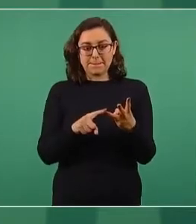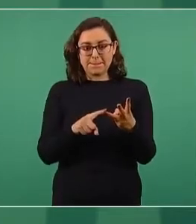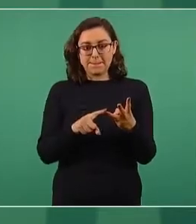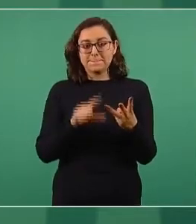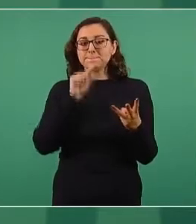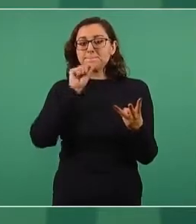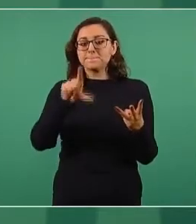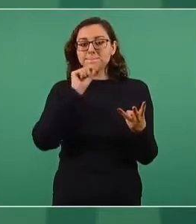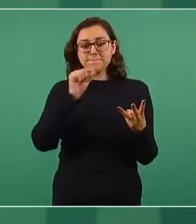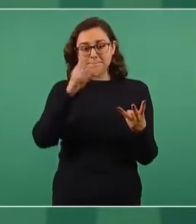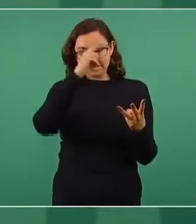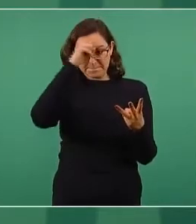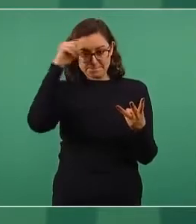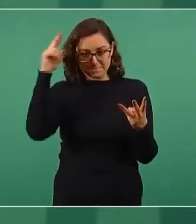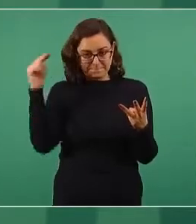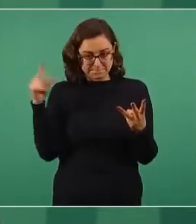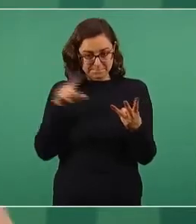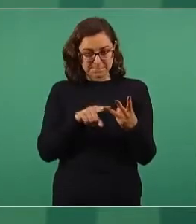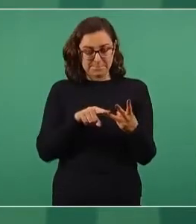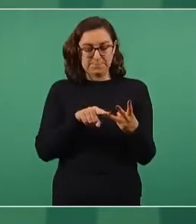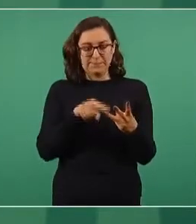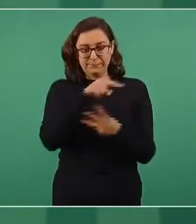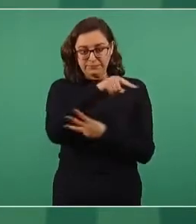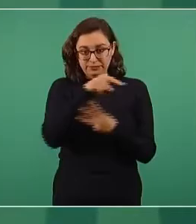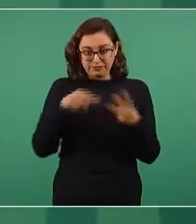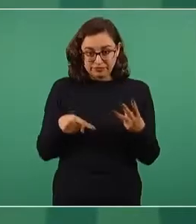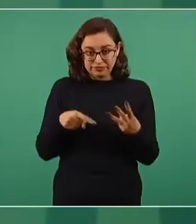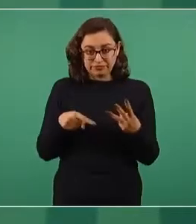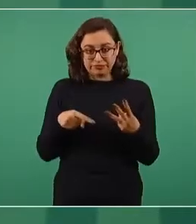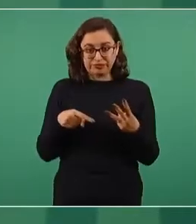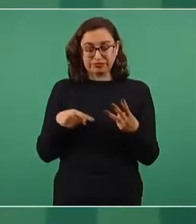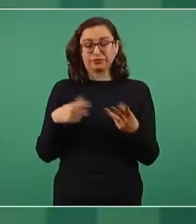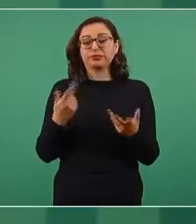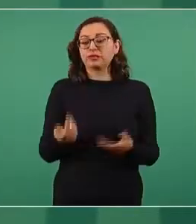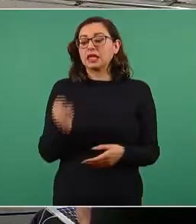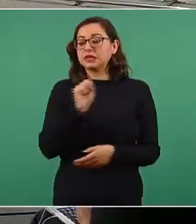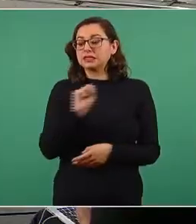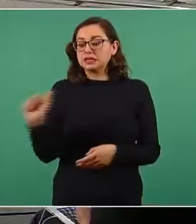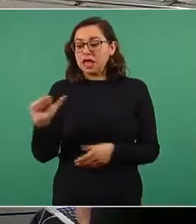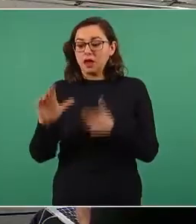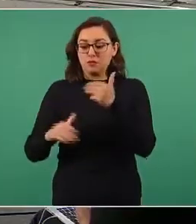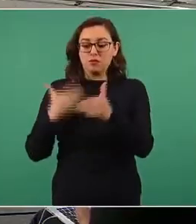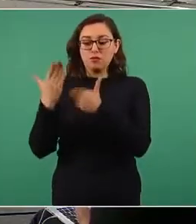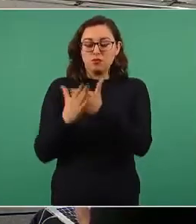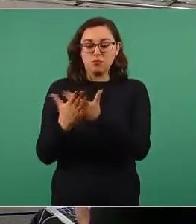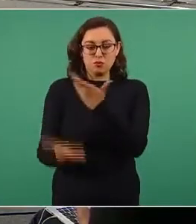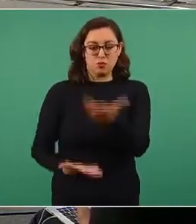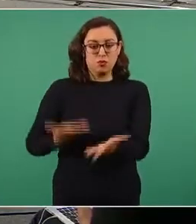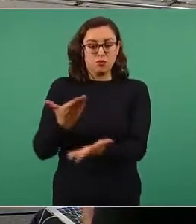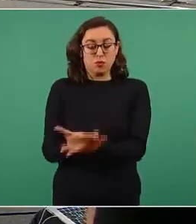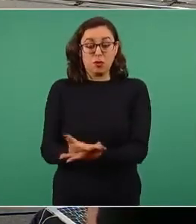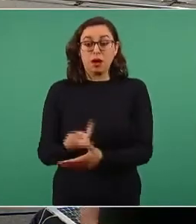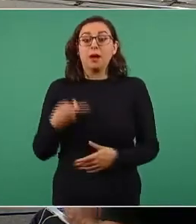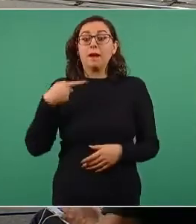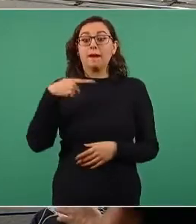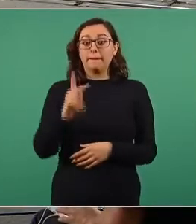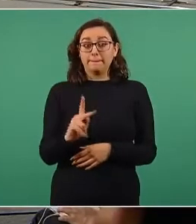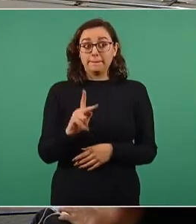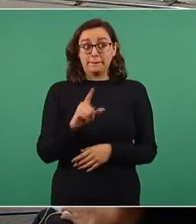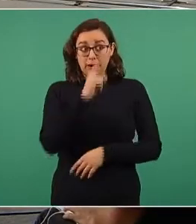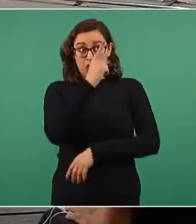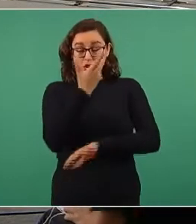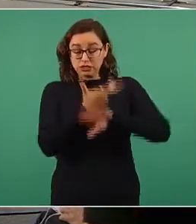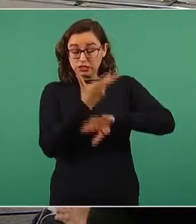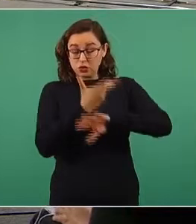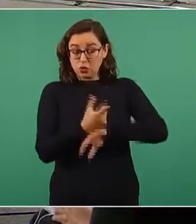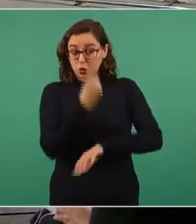a Jalisco y la costa de Nayarit. Eso lo va a presentar la Secretaría de Salud, pero no tienen que ver con el 1 millón que mandó